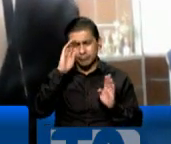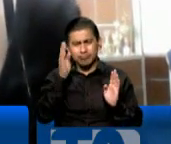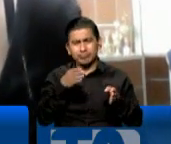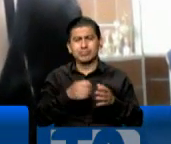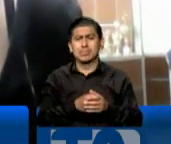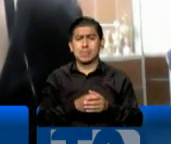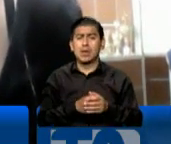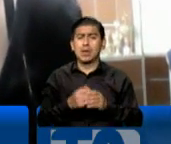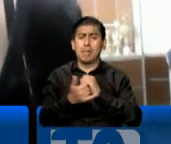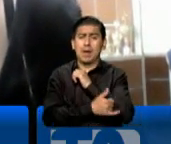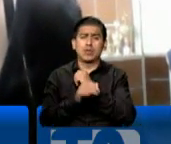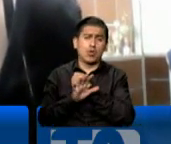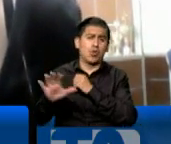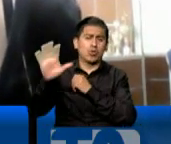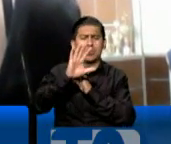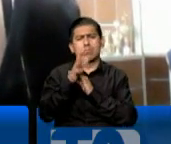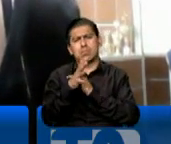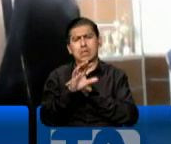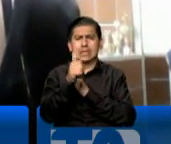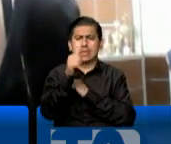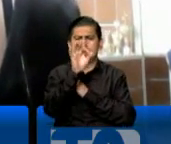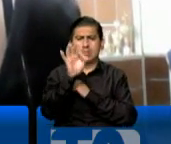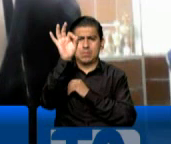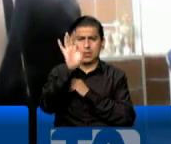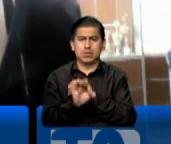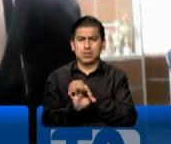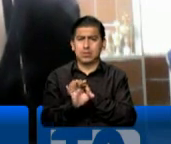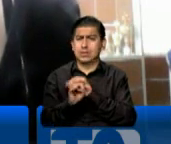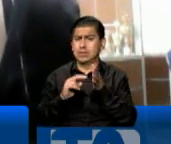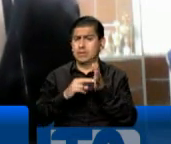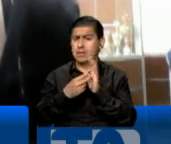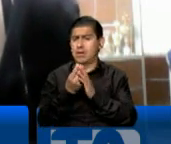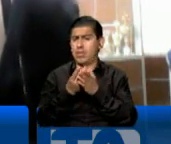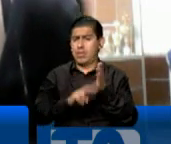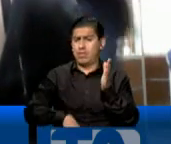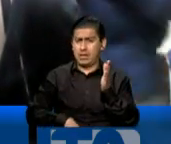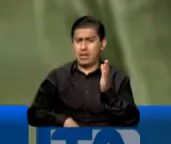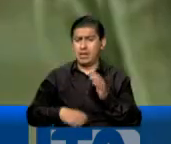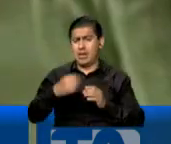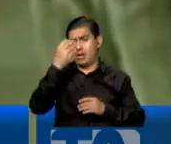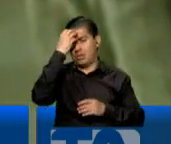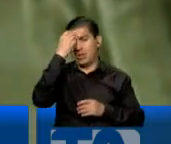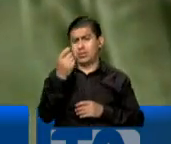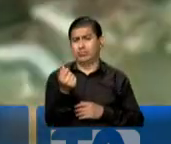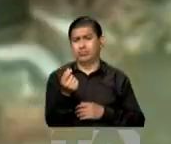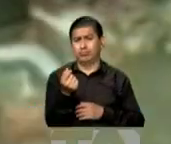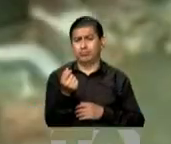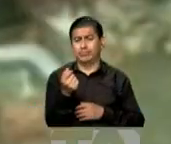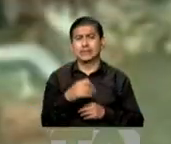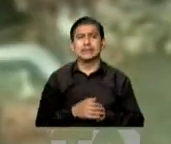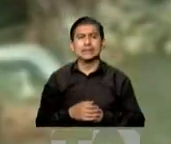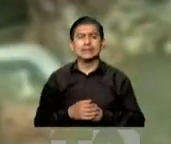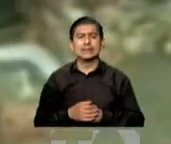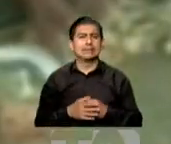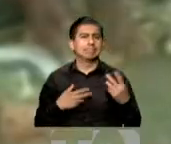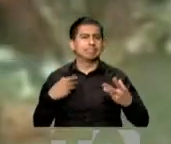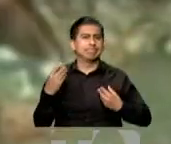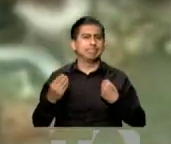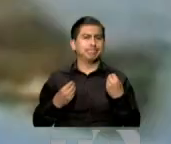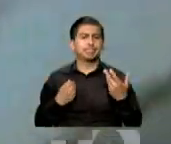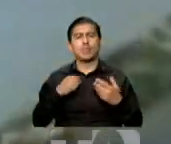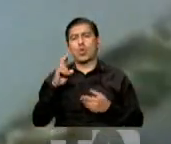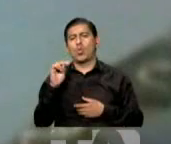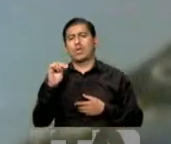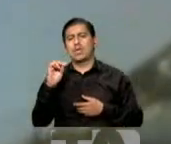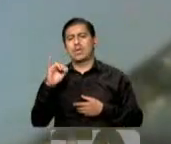alrededor del 10% del Producto Interno Bruto, es decir, el doble del presupuesto de educación del Ecuador. Para mitigar este impacto en la población,